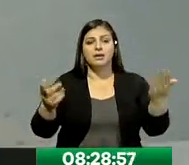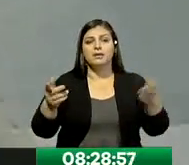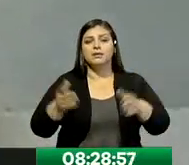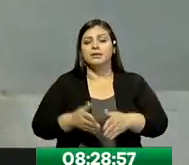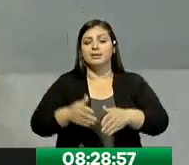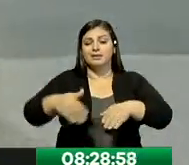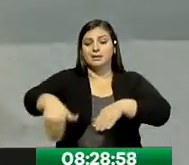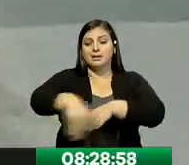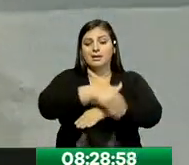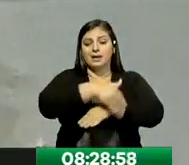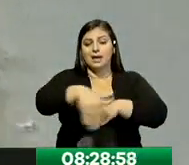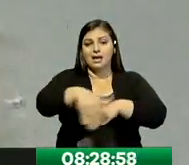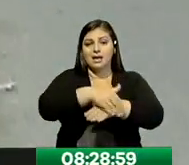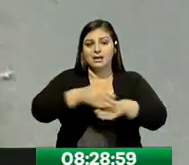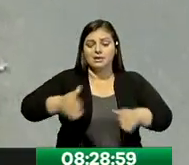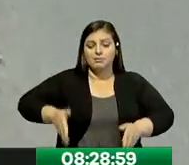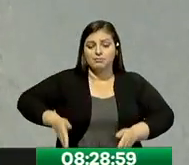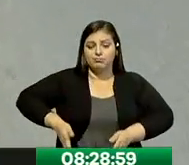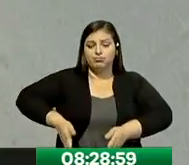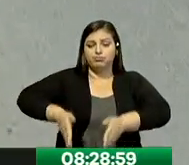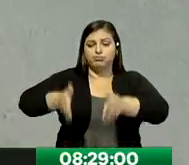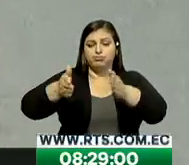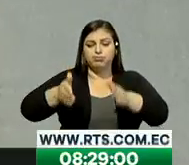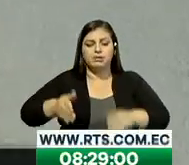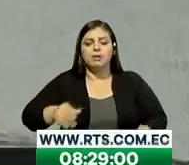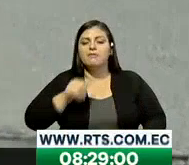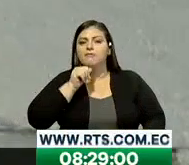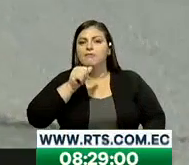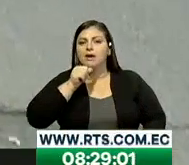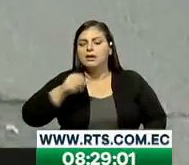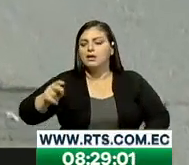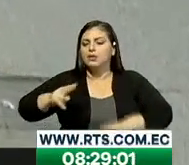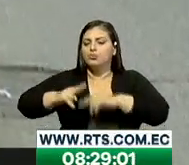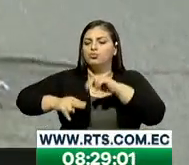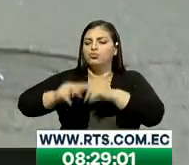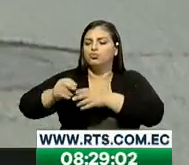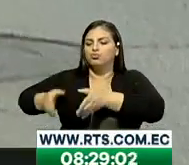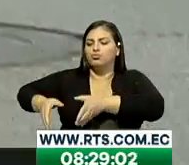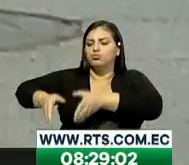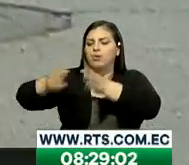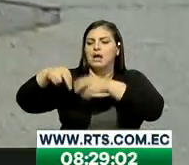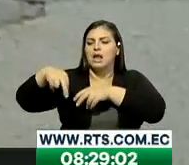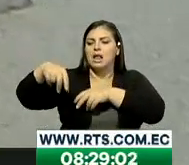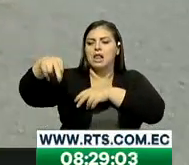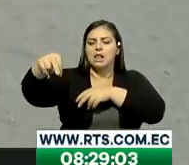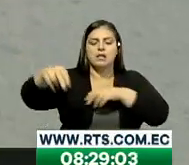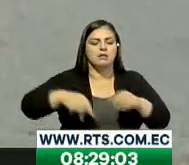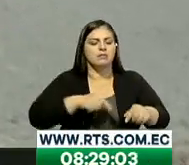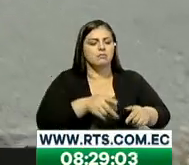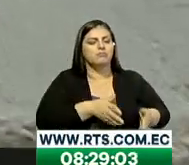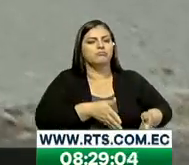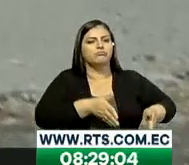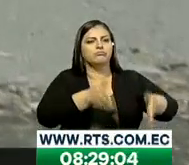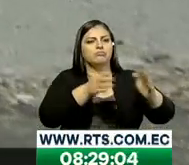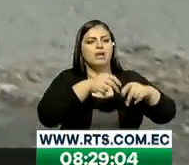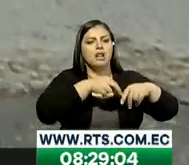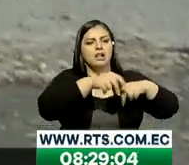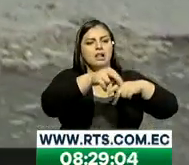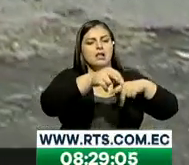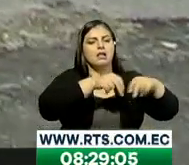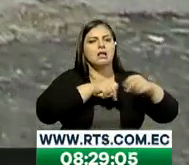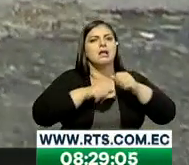terminaron hace meses esta vereda y no terminaron allá. Y la nueva vía, usted ve cómo está bellísima. Esta se llama la